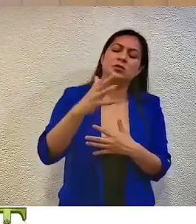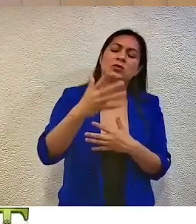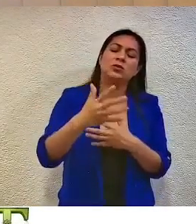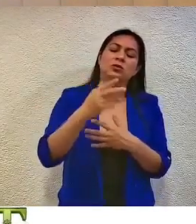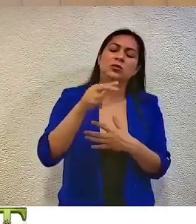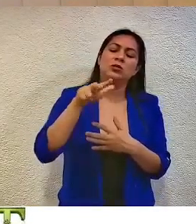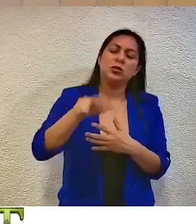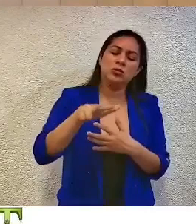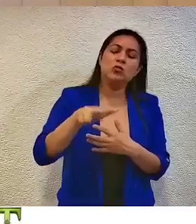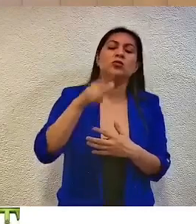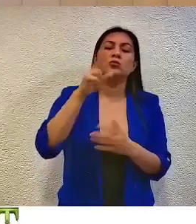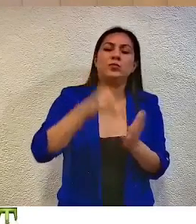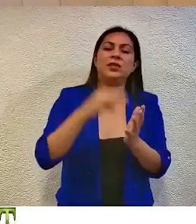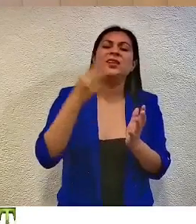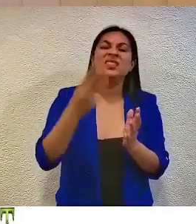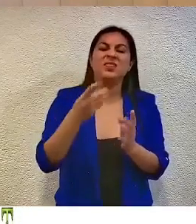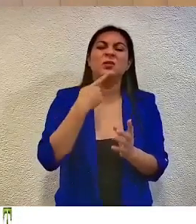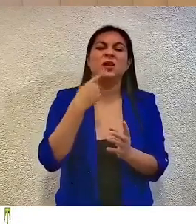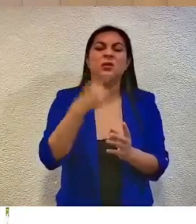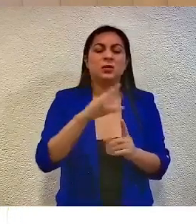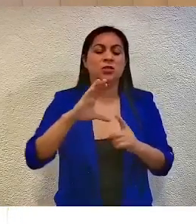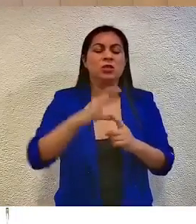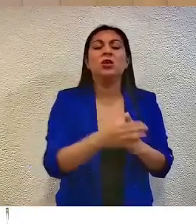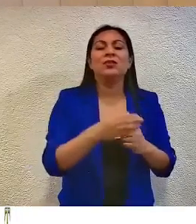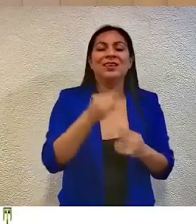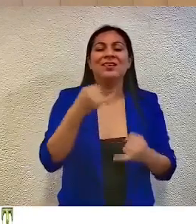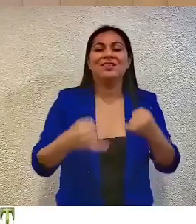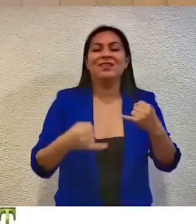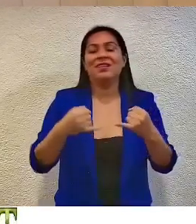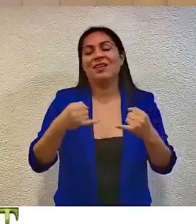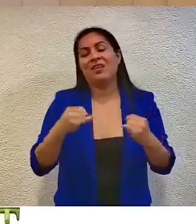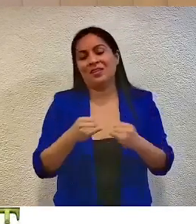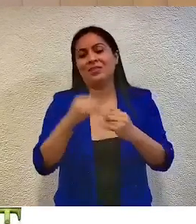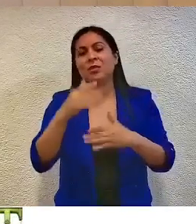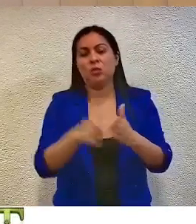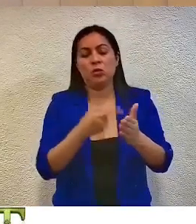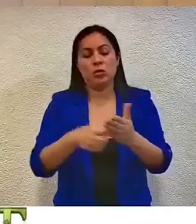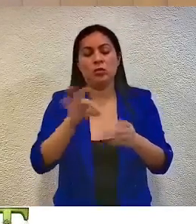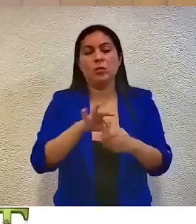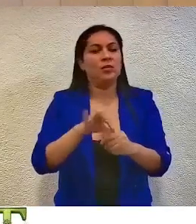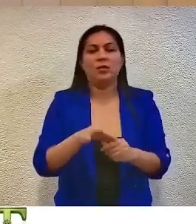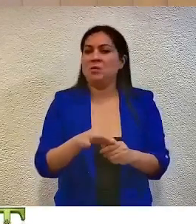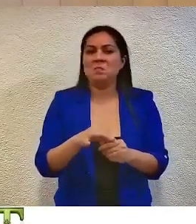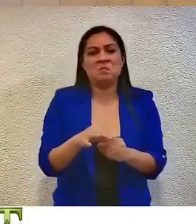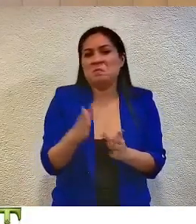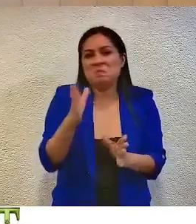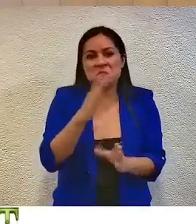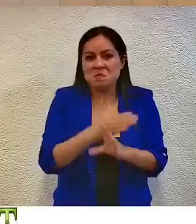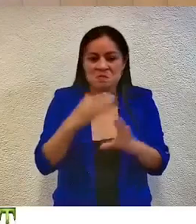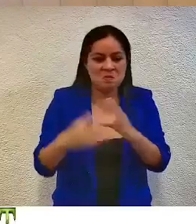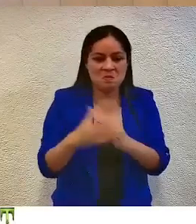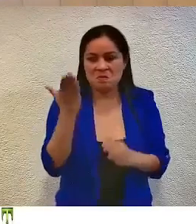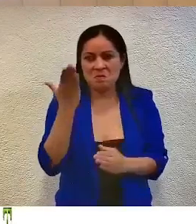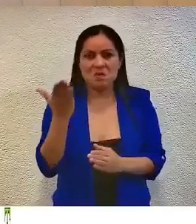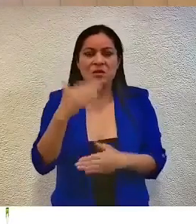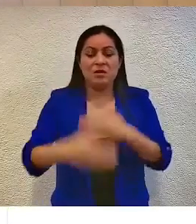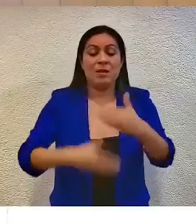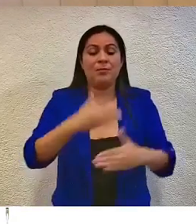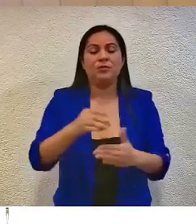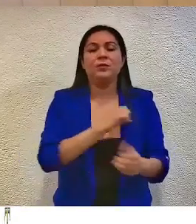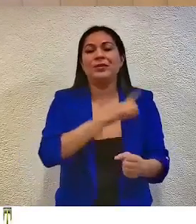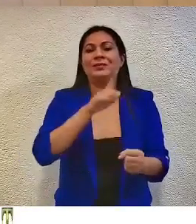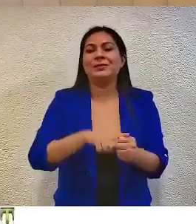15/CQD/18-10-2023, dictado por la Comisión de Quejas y Denuncias del Instituto Electoral, mediante el cual negó las medidas cautelares solicitadas en el procedimiento